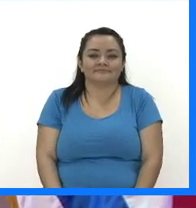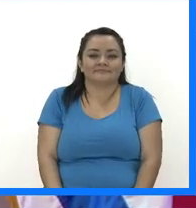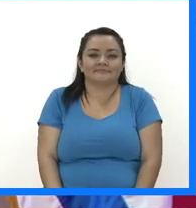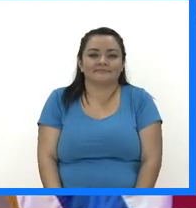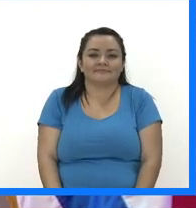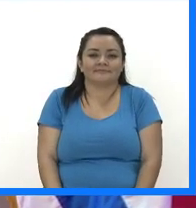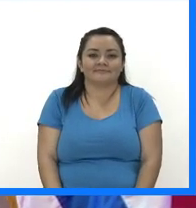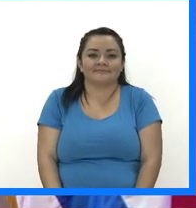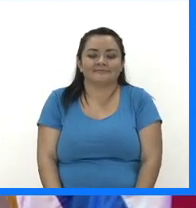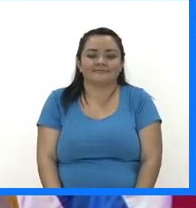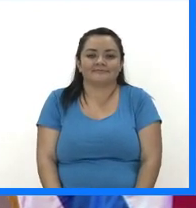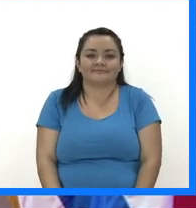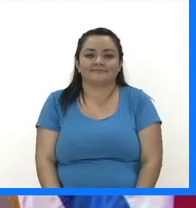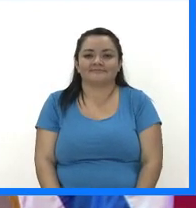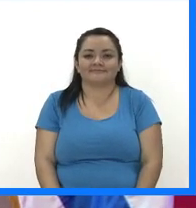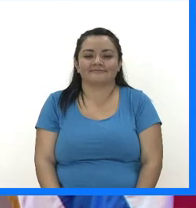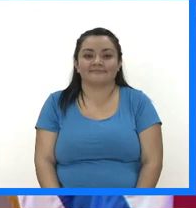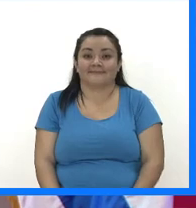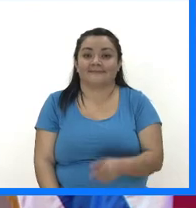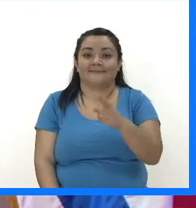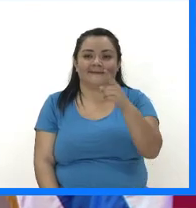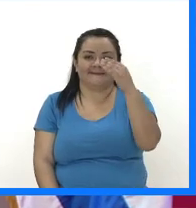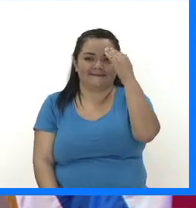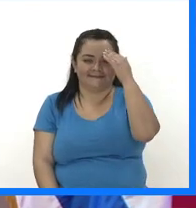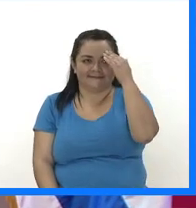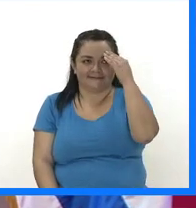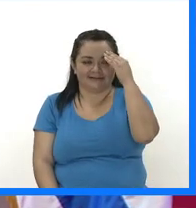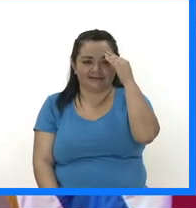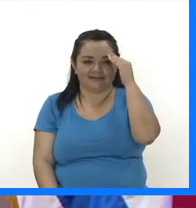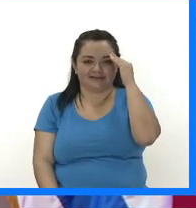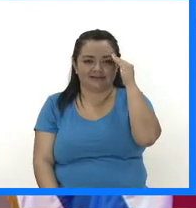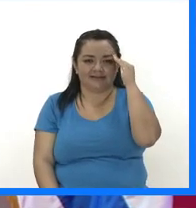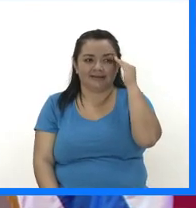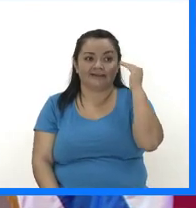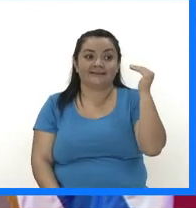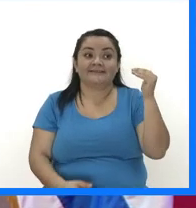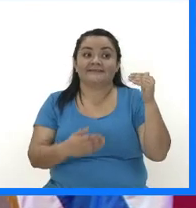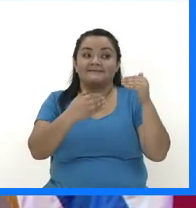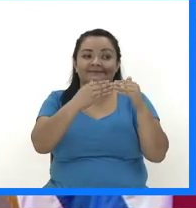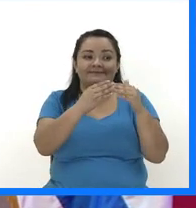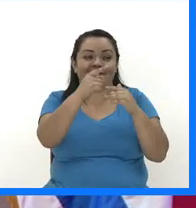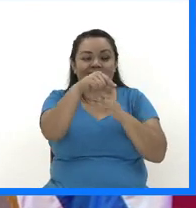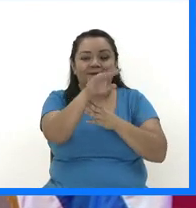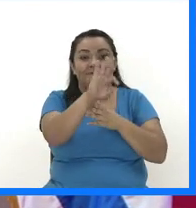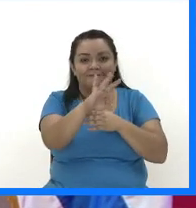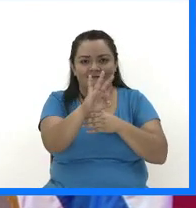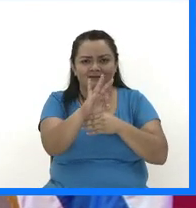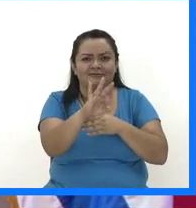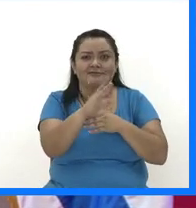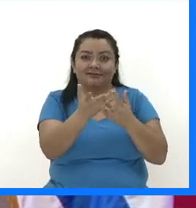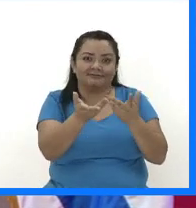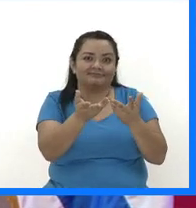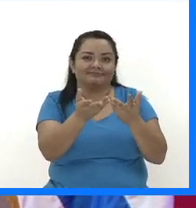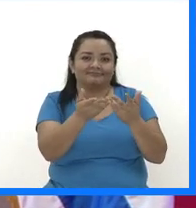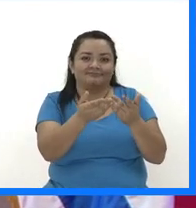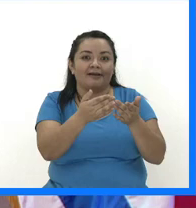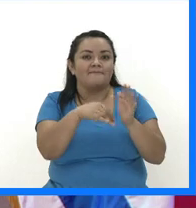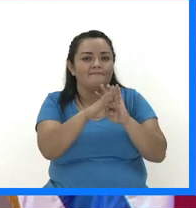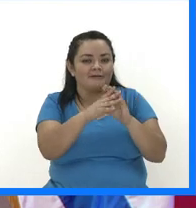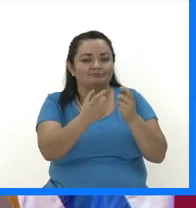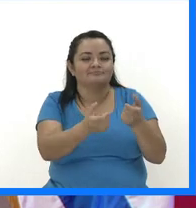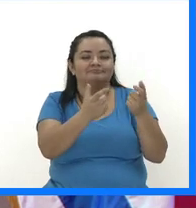a darse duro si sabes un diputado tiene muchas prestaciones y muchos es indisputable repubblica